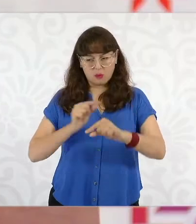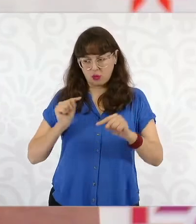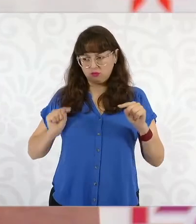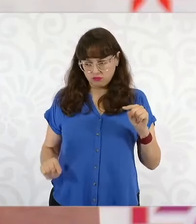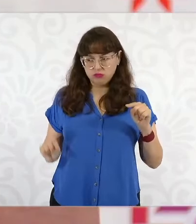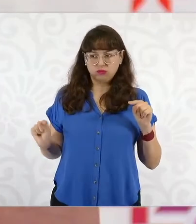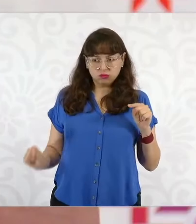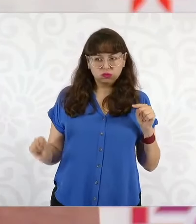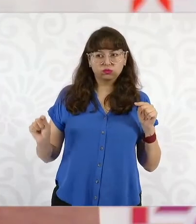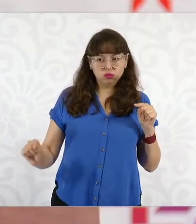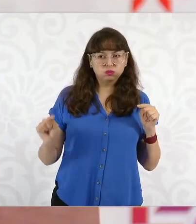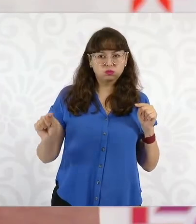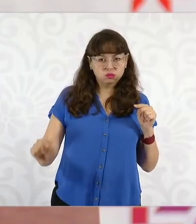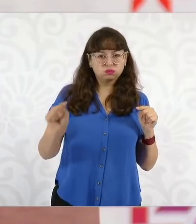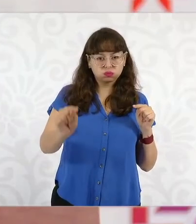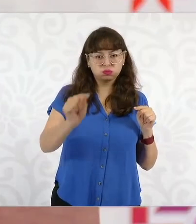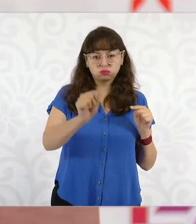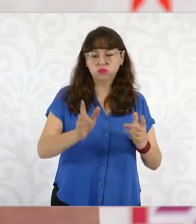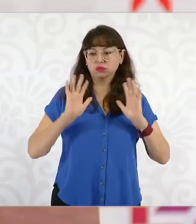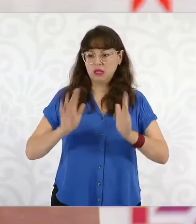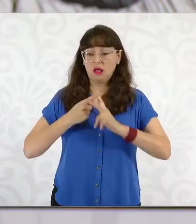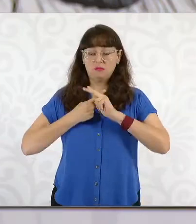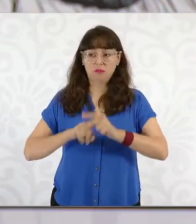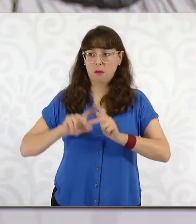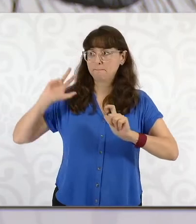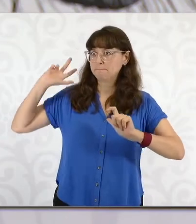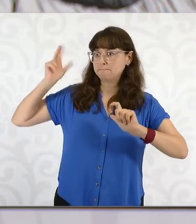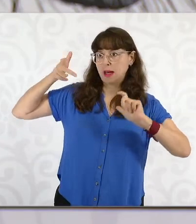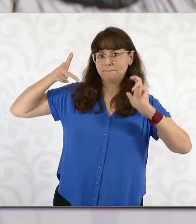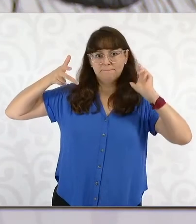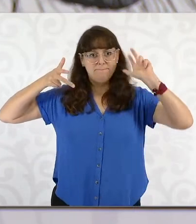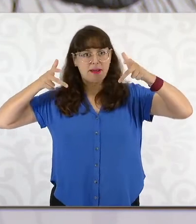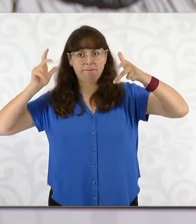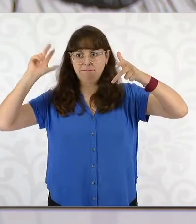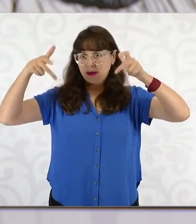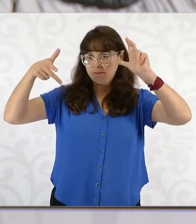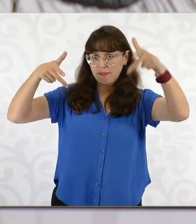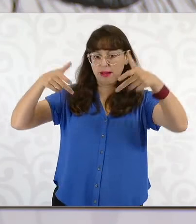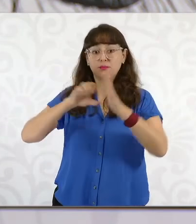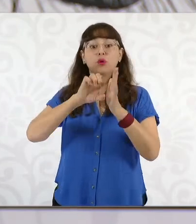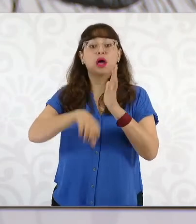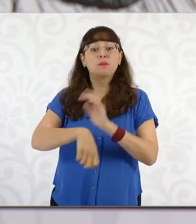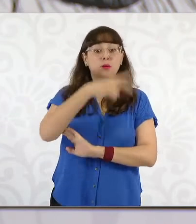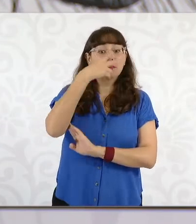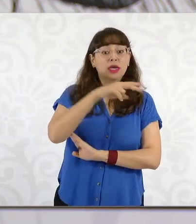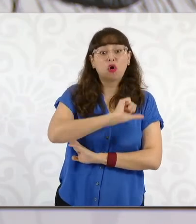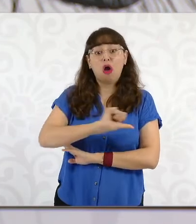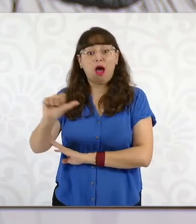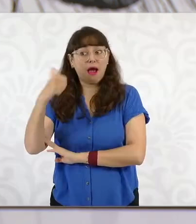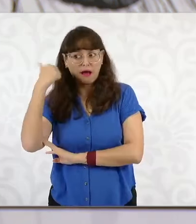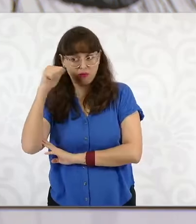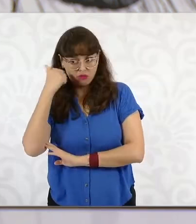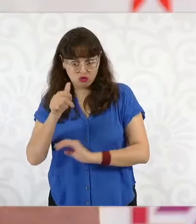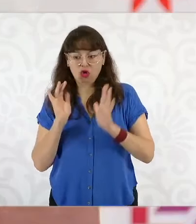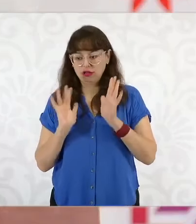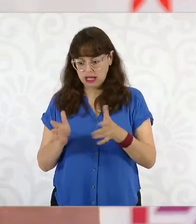año, ya se están instalando las cámaras e inician algunas carreteras. Por ejemplo, la México-Acapulco es una de las que va a iniciar,